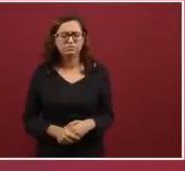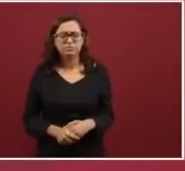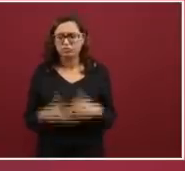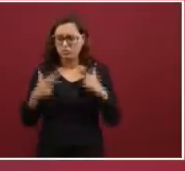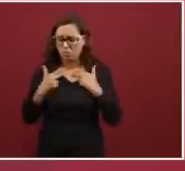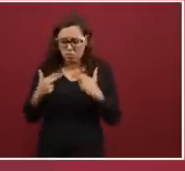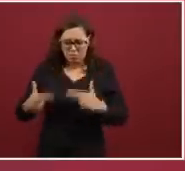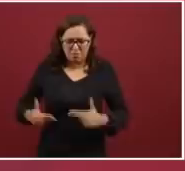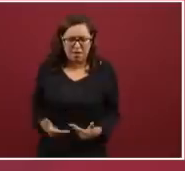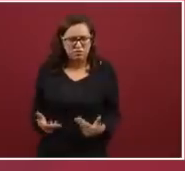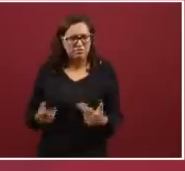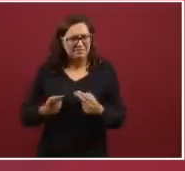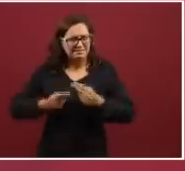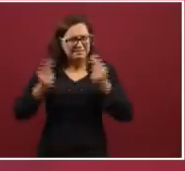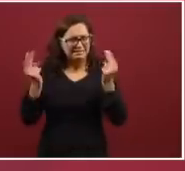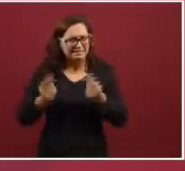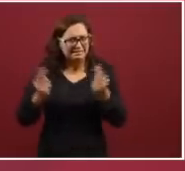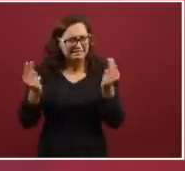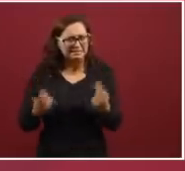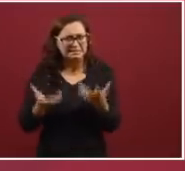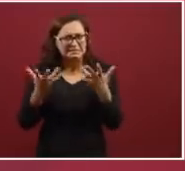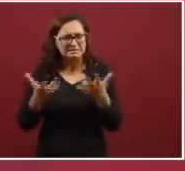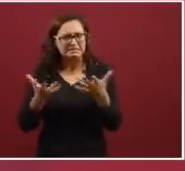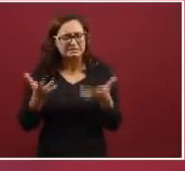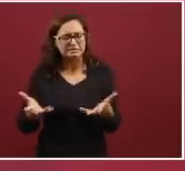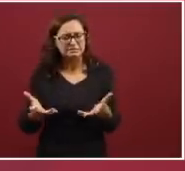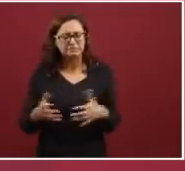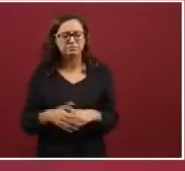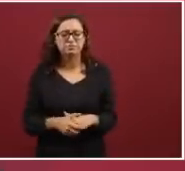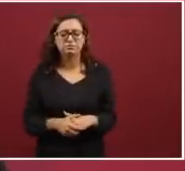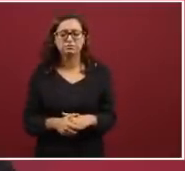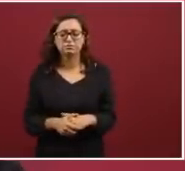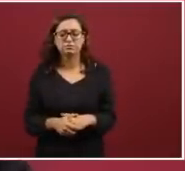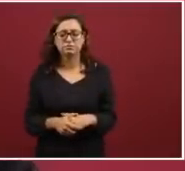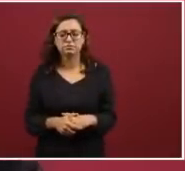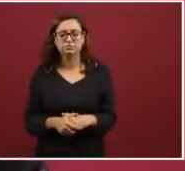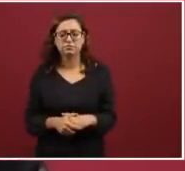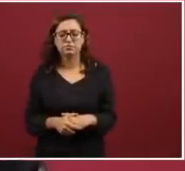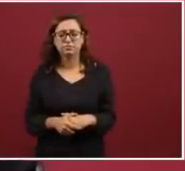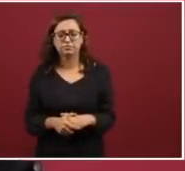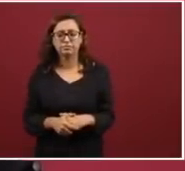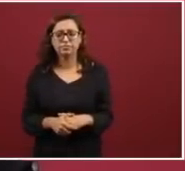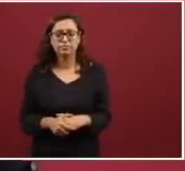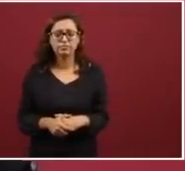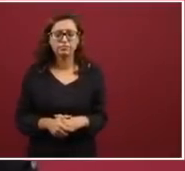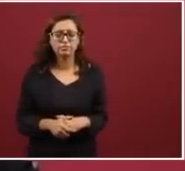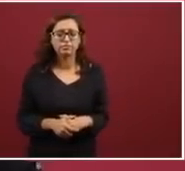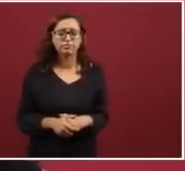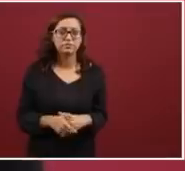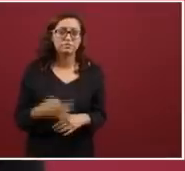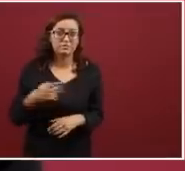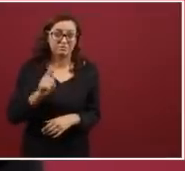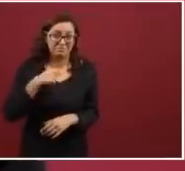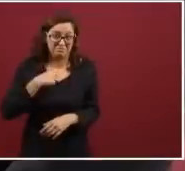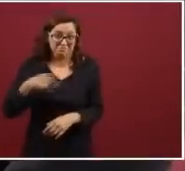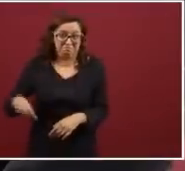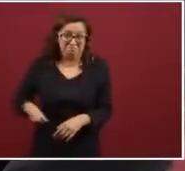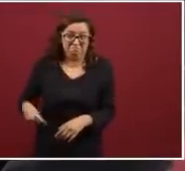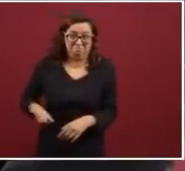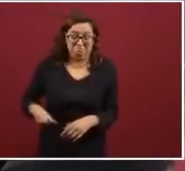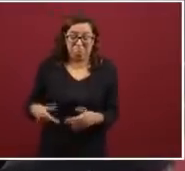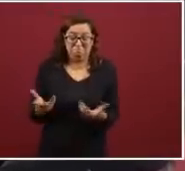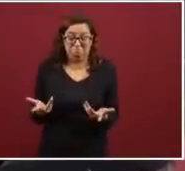humano que puede haber. Entonces, pero es una herencia. No